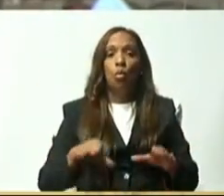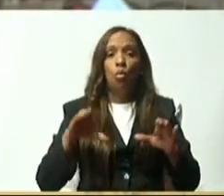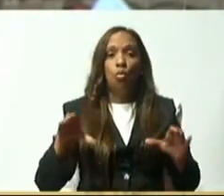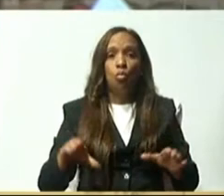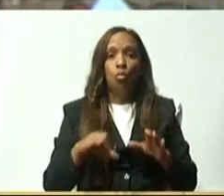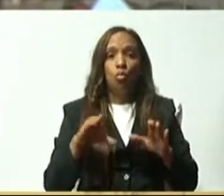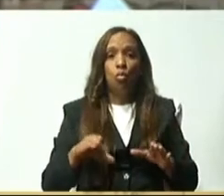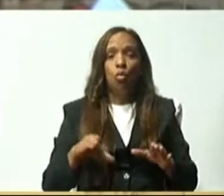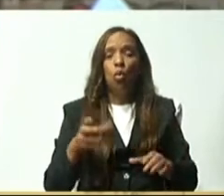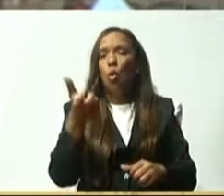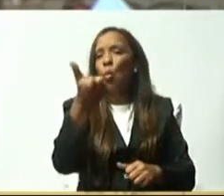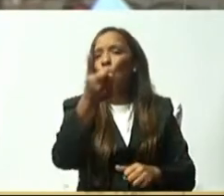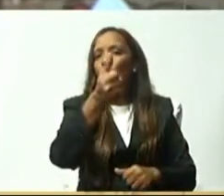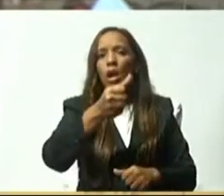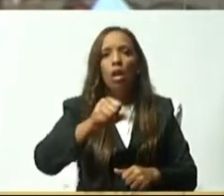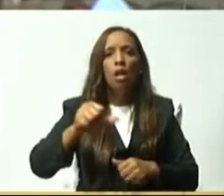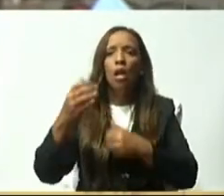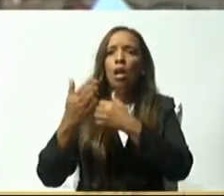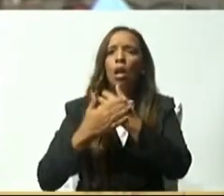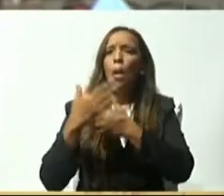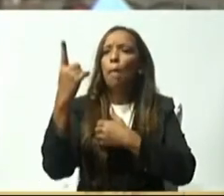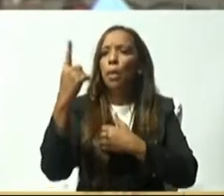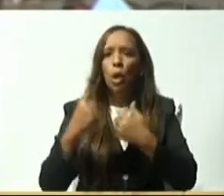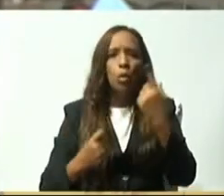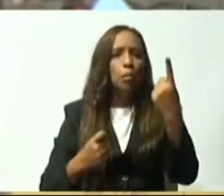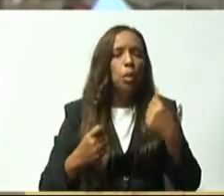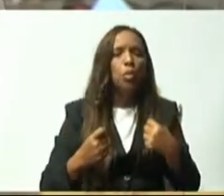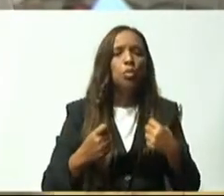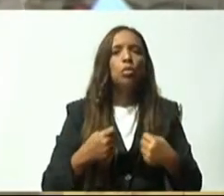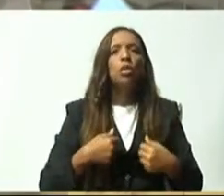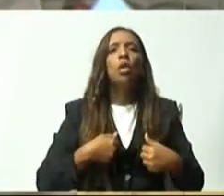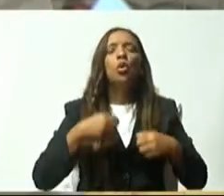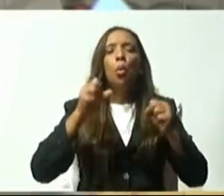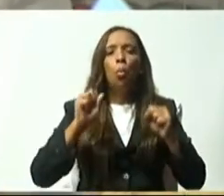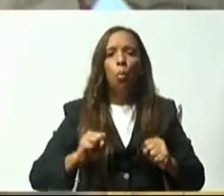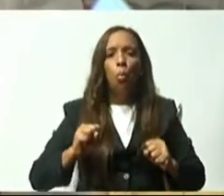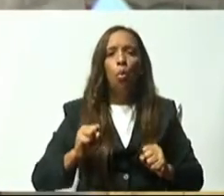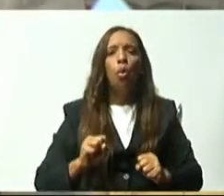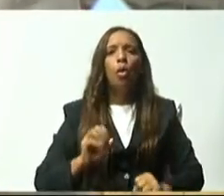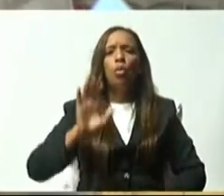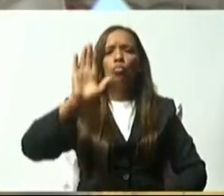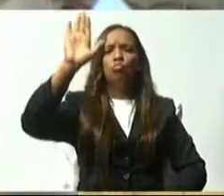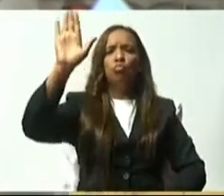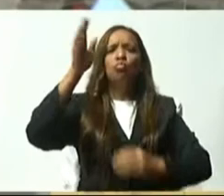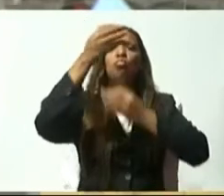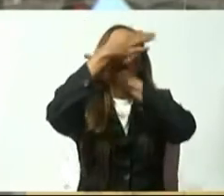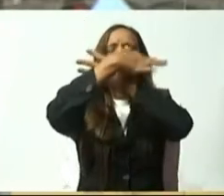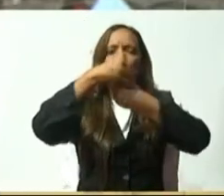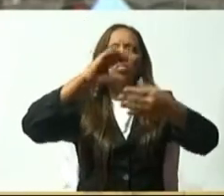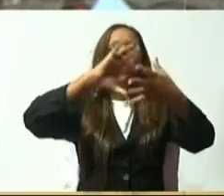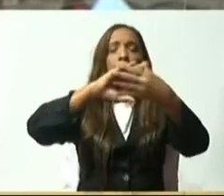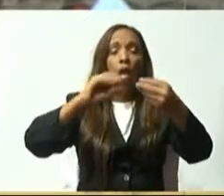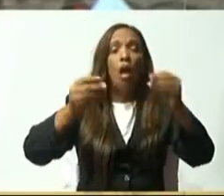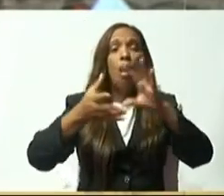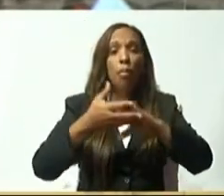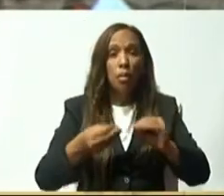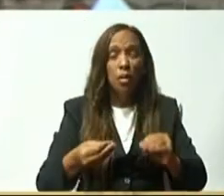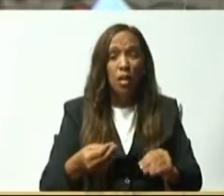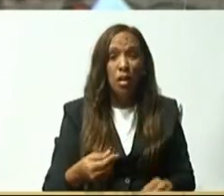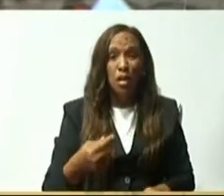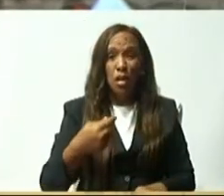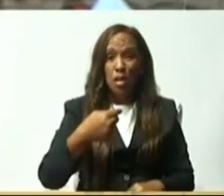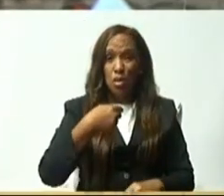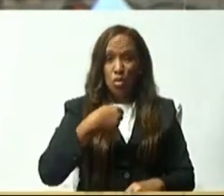pie, porque todo el que me conoce sabe que yo soy un hombre recto, un hombre incorruptible y un